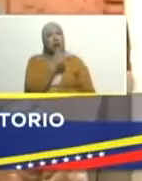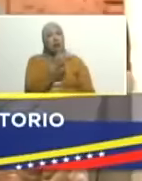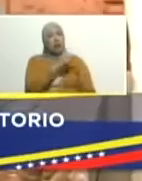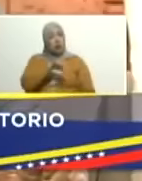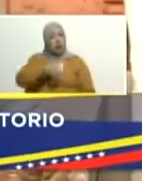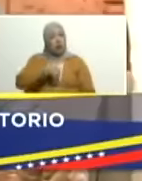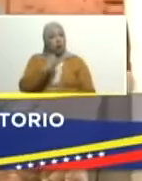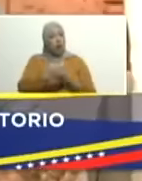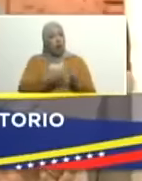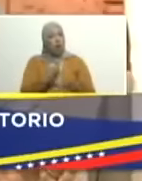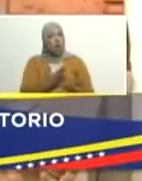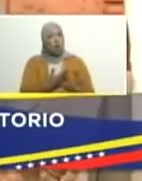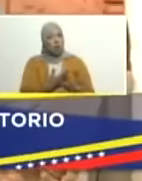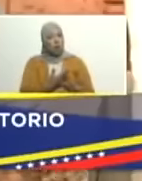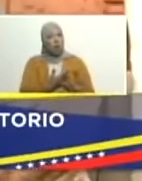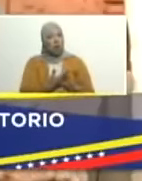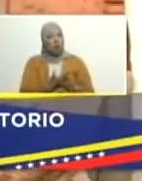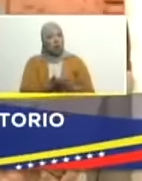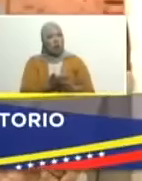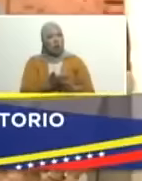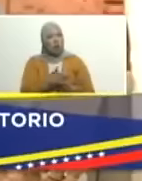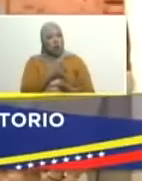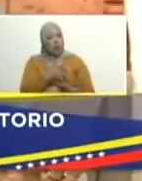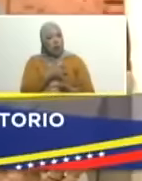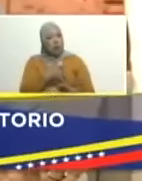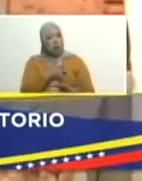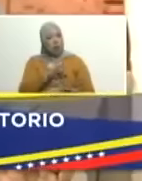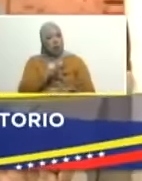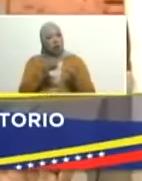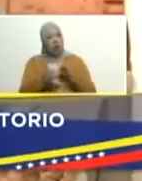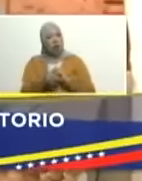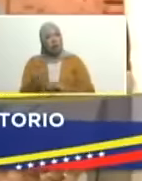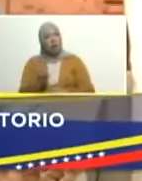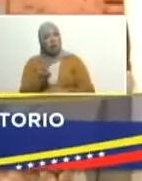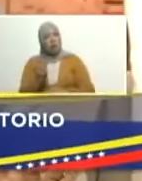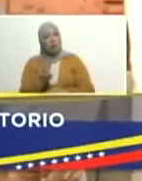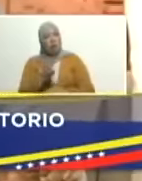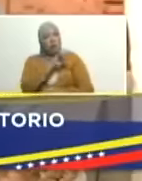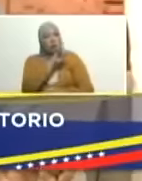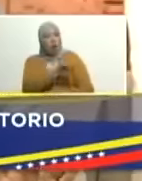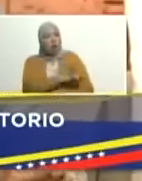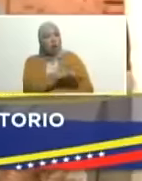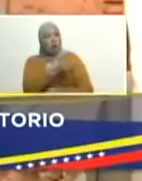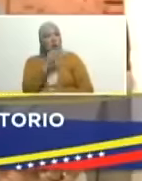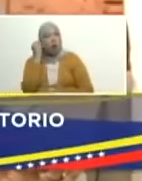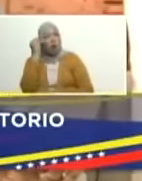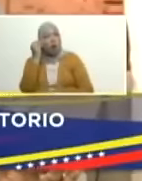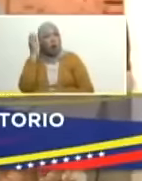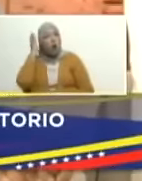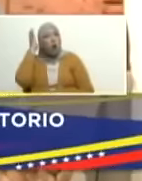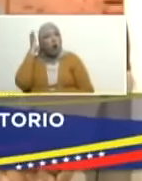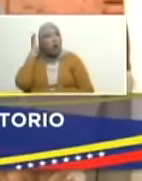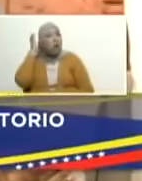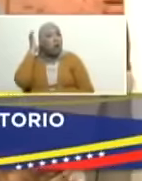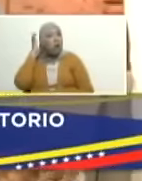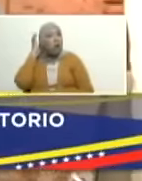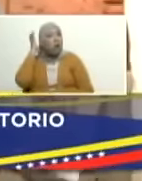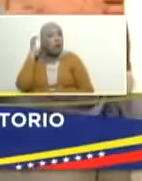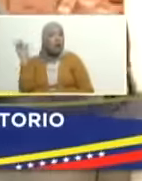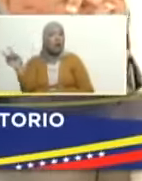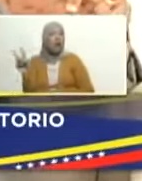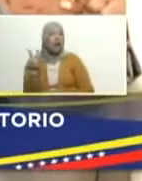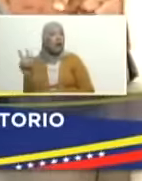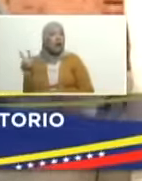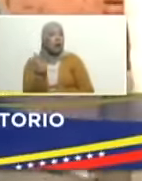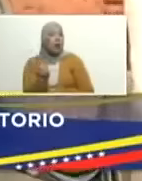nosotros, de los cambios que ha habido en este país, de la fortaleza de la conciencia nacional, de la fortaleza de la